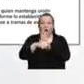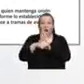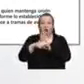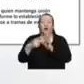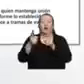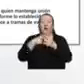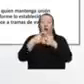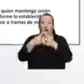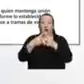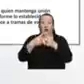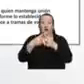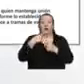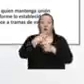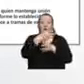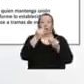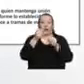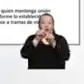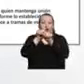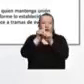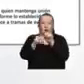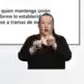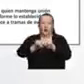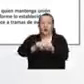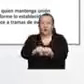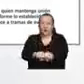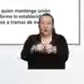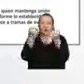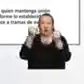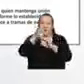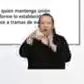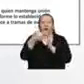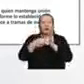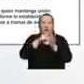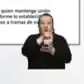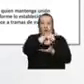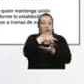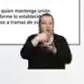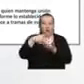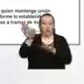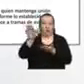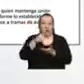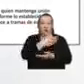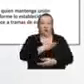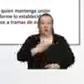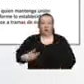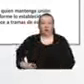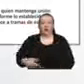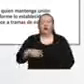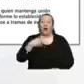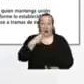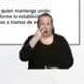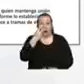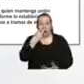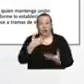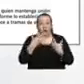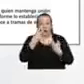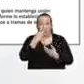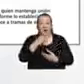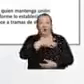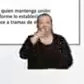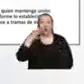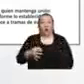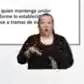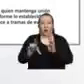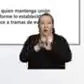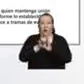el haber roto la ley implica destitución del cargo vamos a ver pues si cumplen con la ley no nos van a hacer se